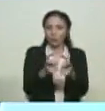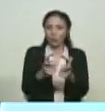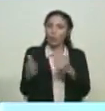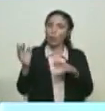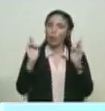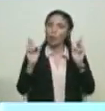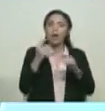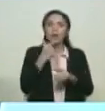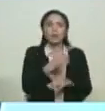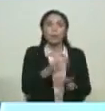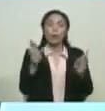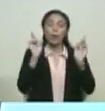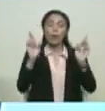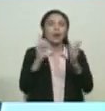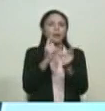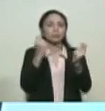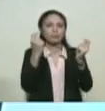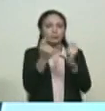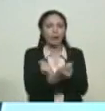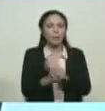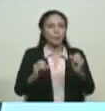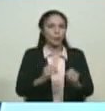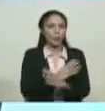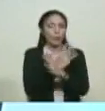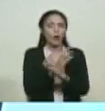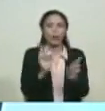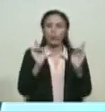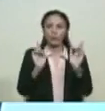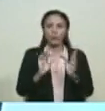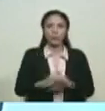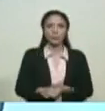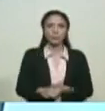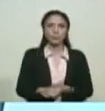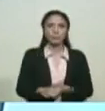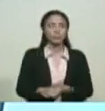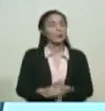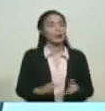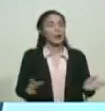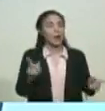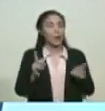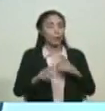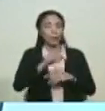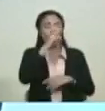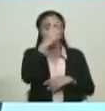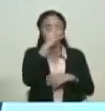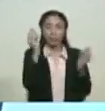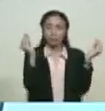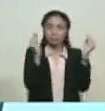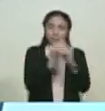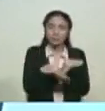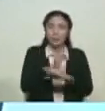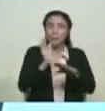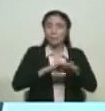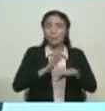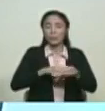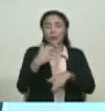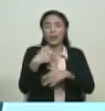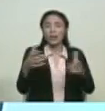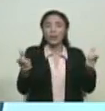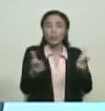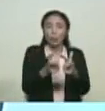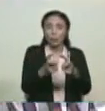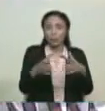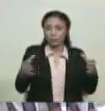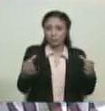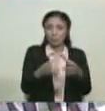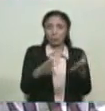nuevo tiempo para la OEA, aunque manifestamos nuestras dudas. Porque ese organismo estaba marcado,